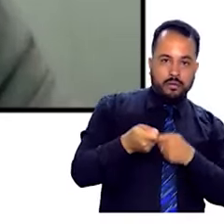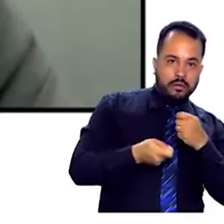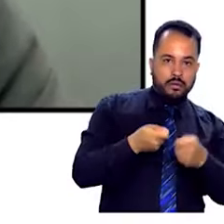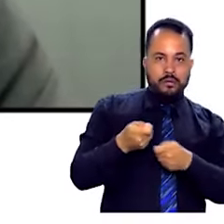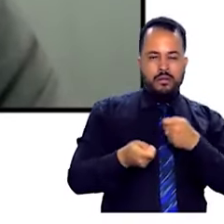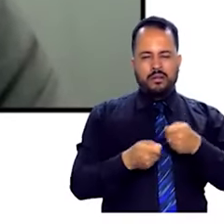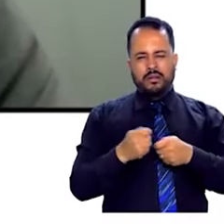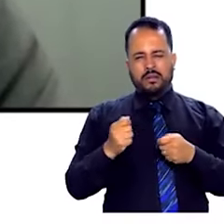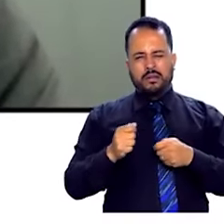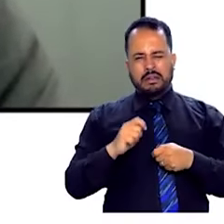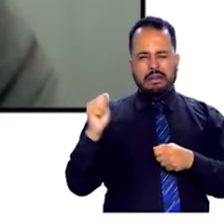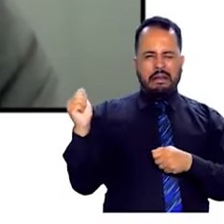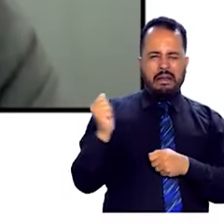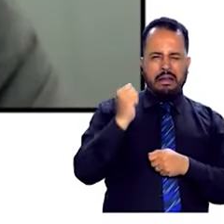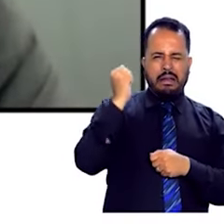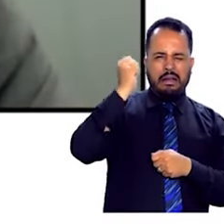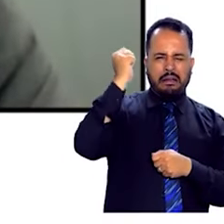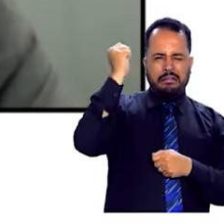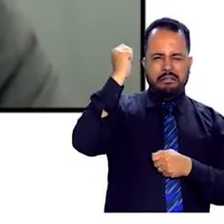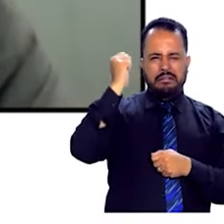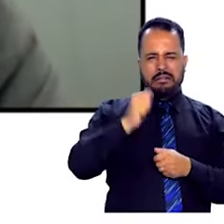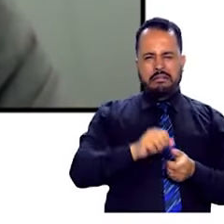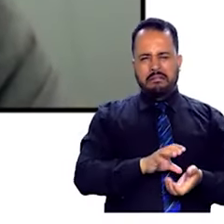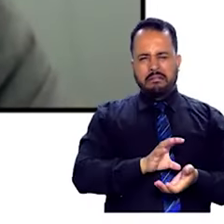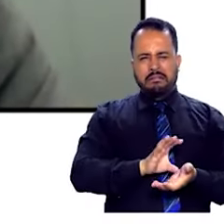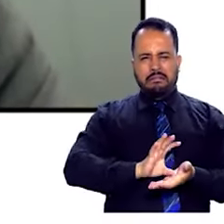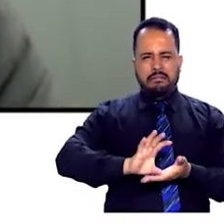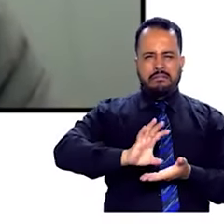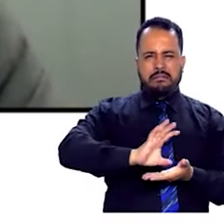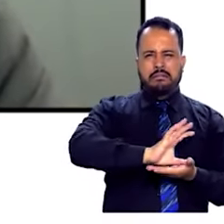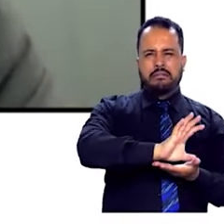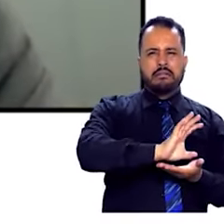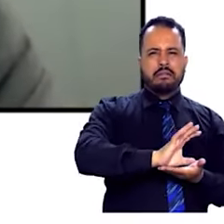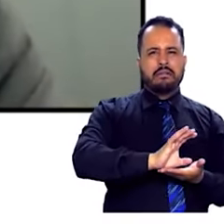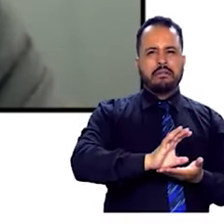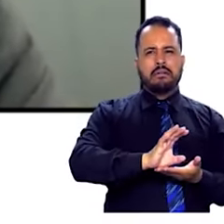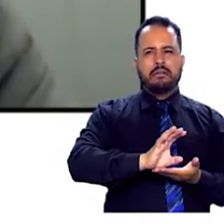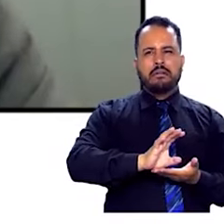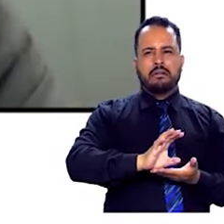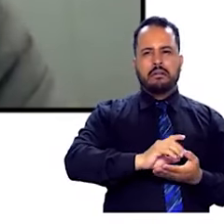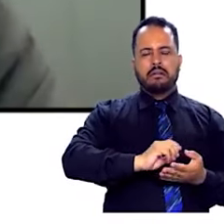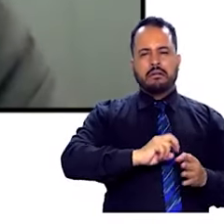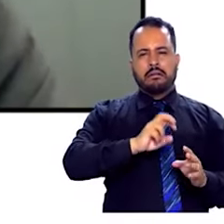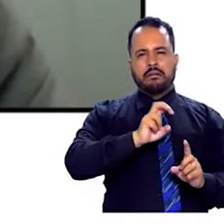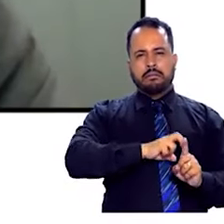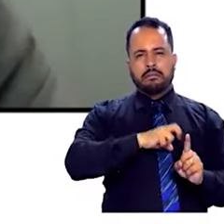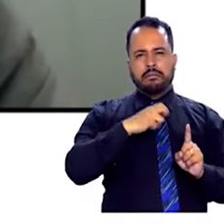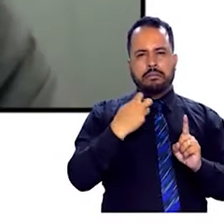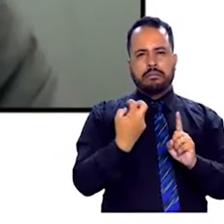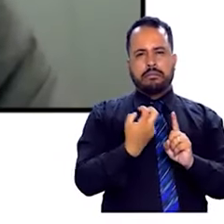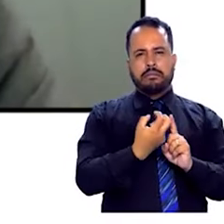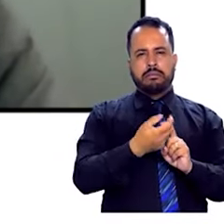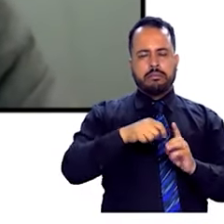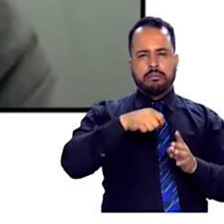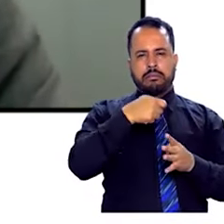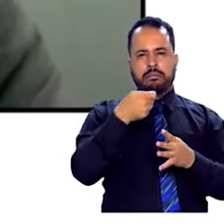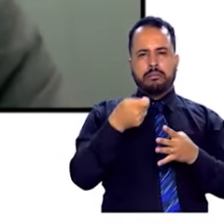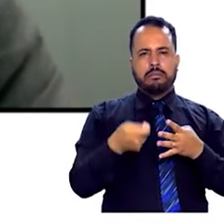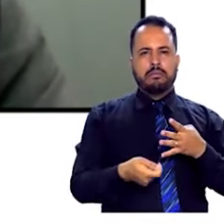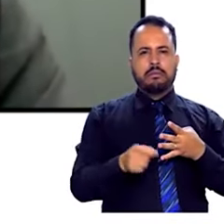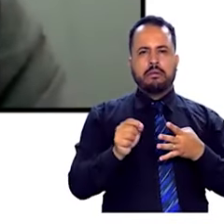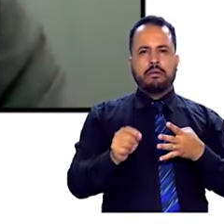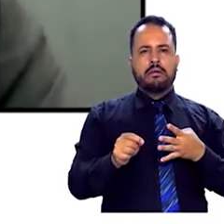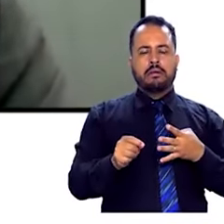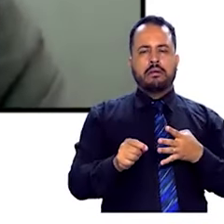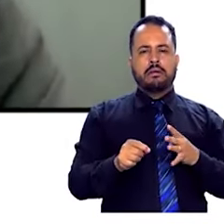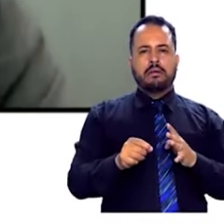arbitres la corte desde hace mucho tiempo se considera autorizada para